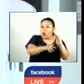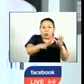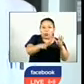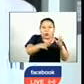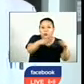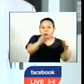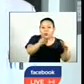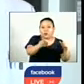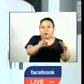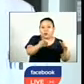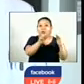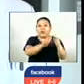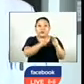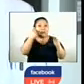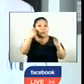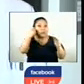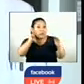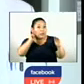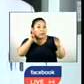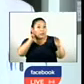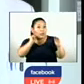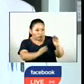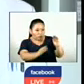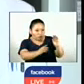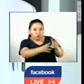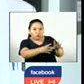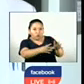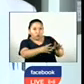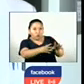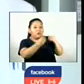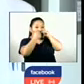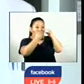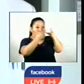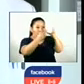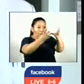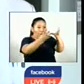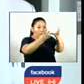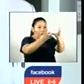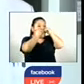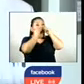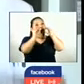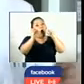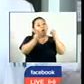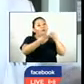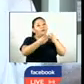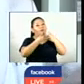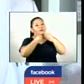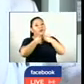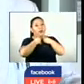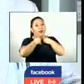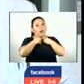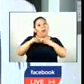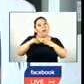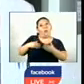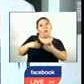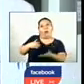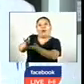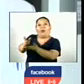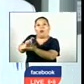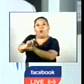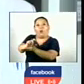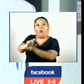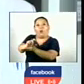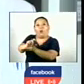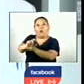enfermedad, ese niño puede llevar en sus posas nasales, en su faringe, el virus, que al tener contacto con otros niños, de no